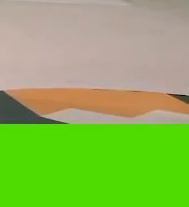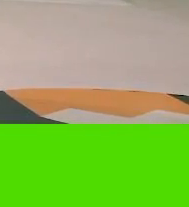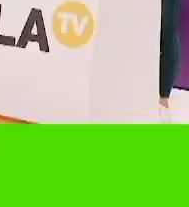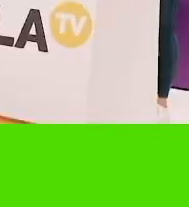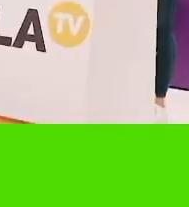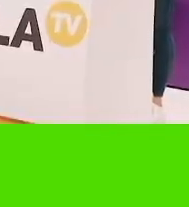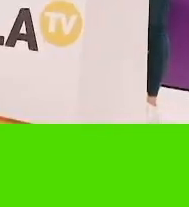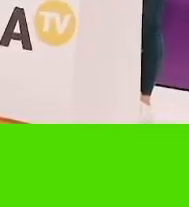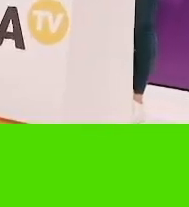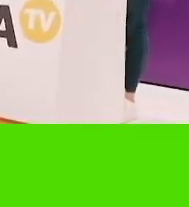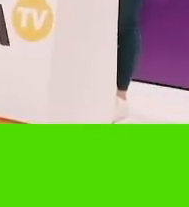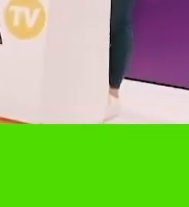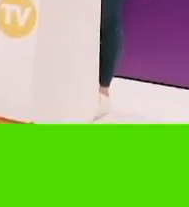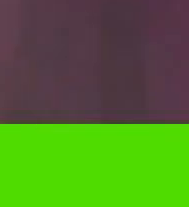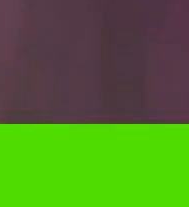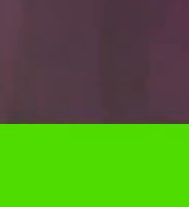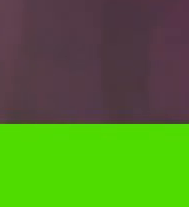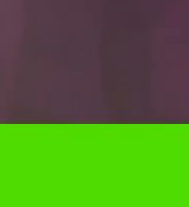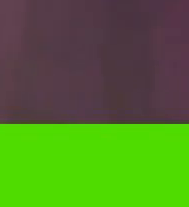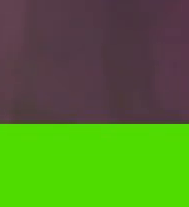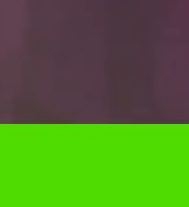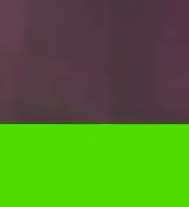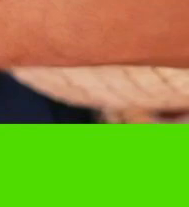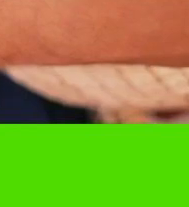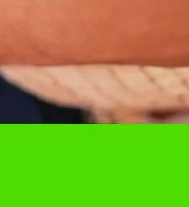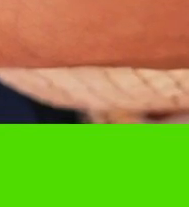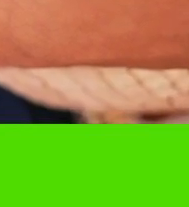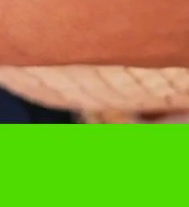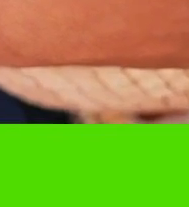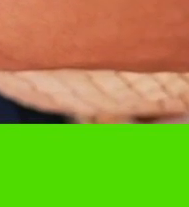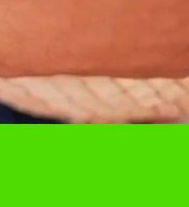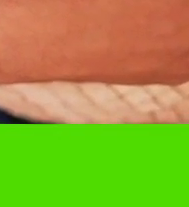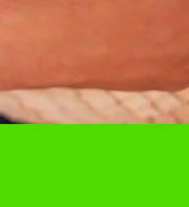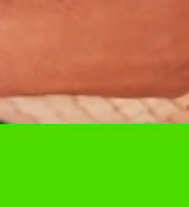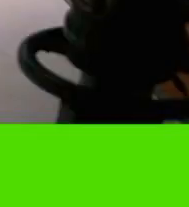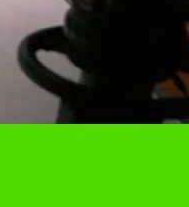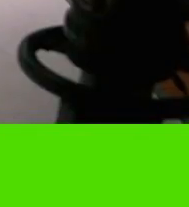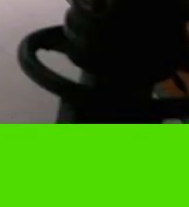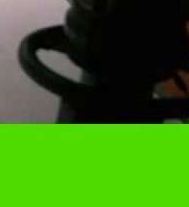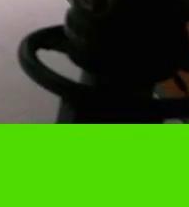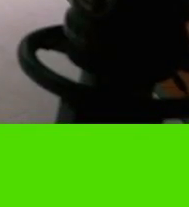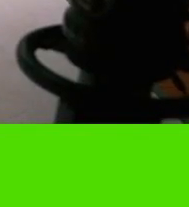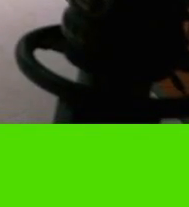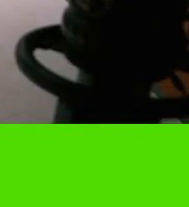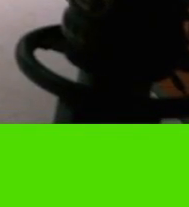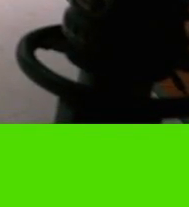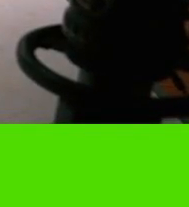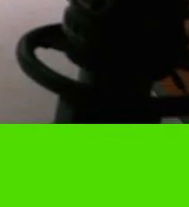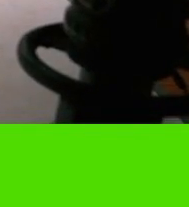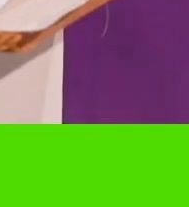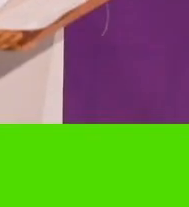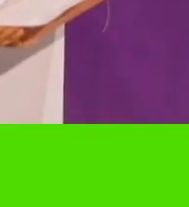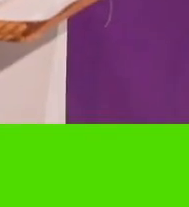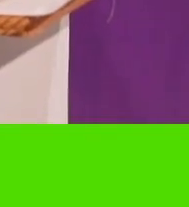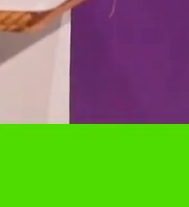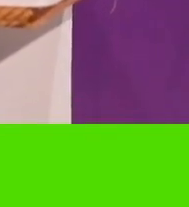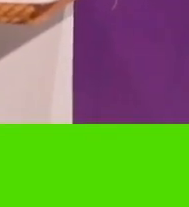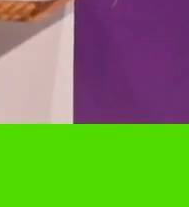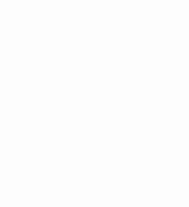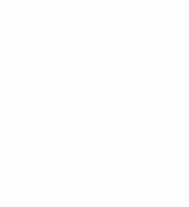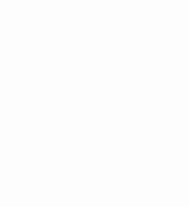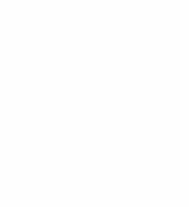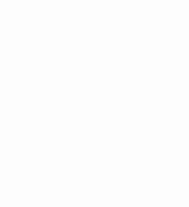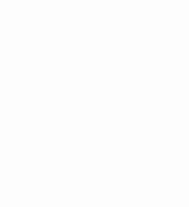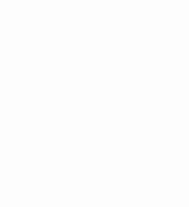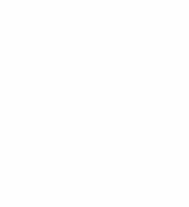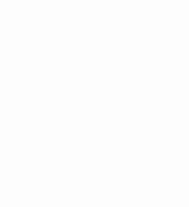Maestros, mamás, papás, somos un equipo a todo dar. Súbele a la tele, ponle en el 28. Escuela TV.